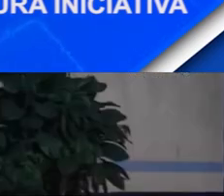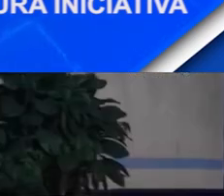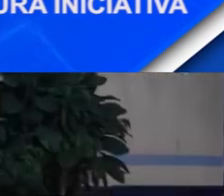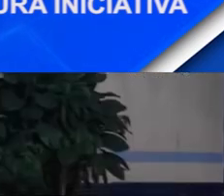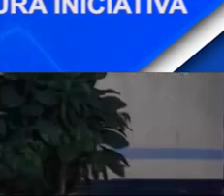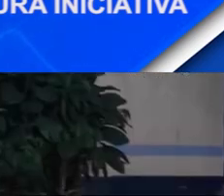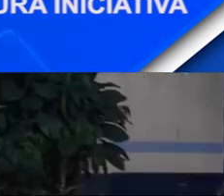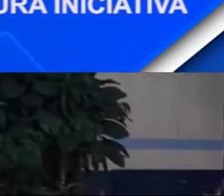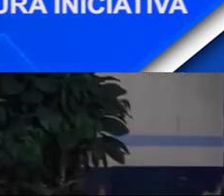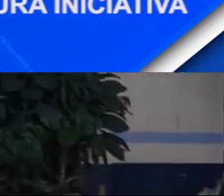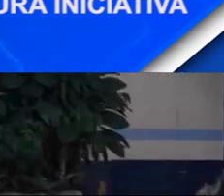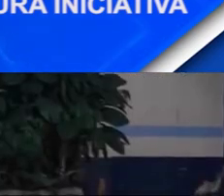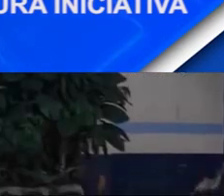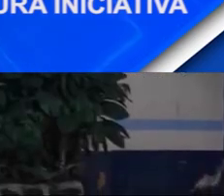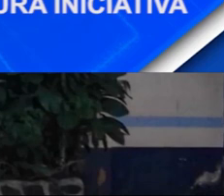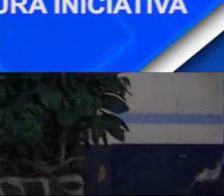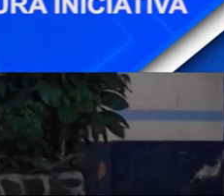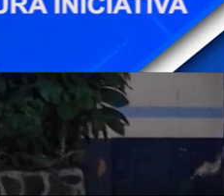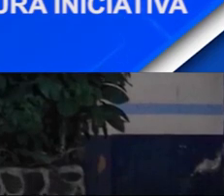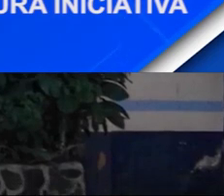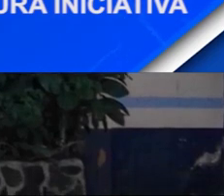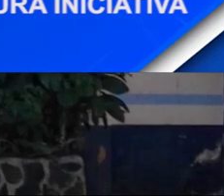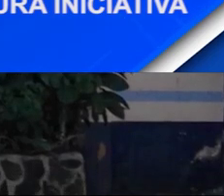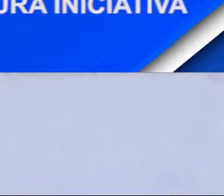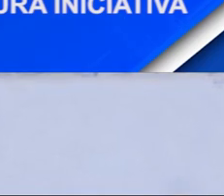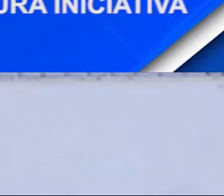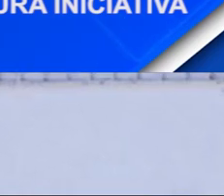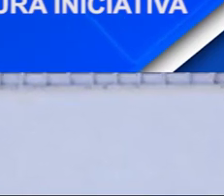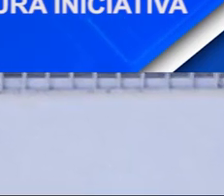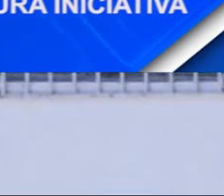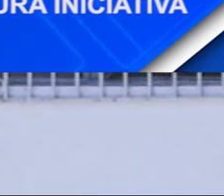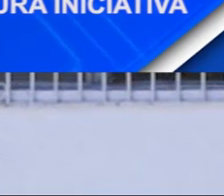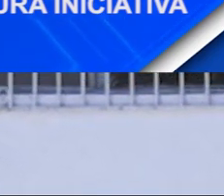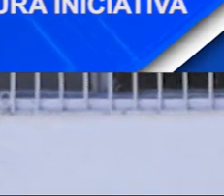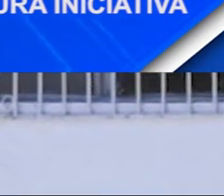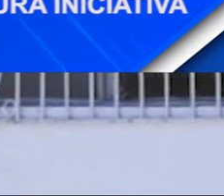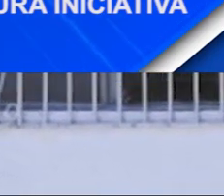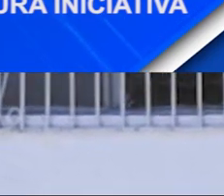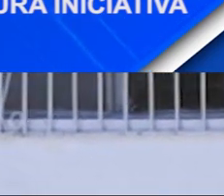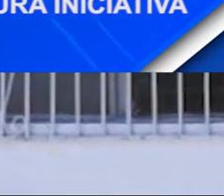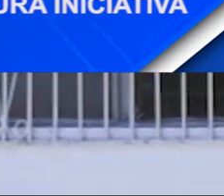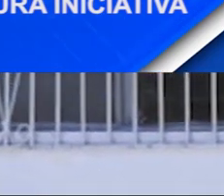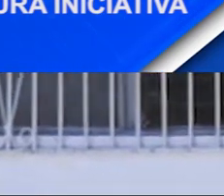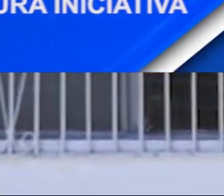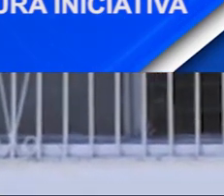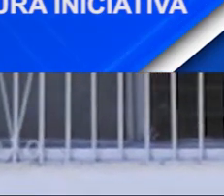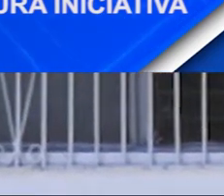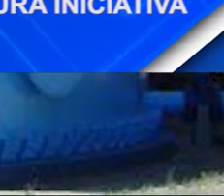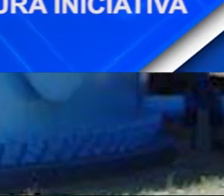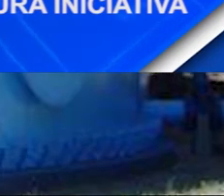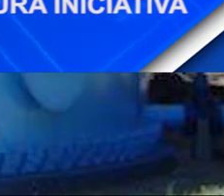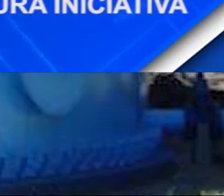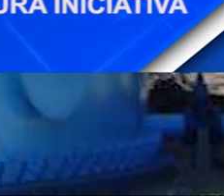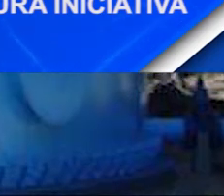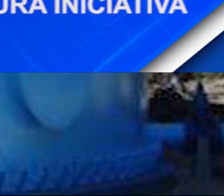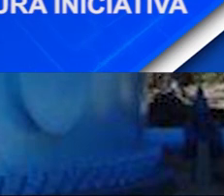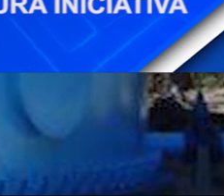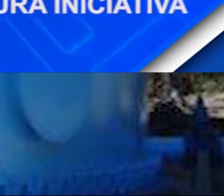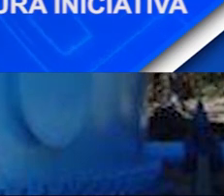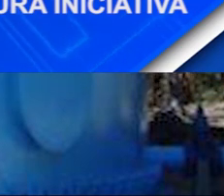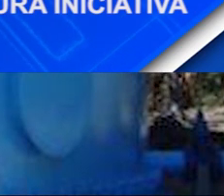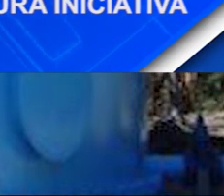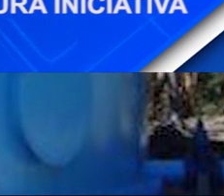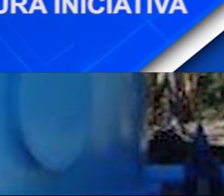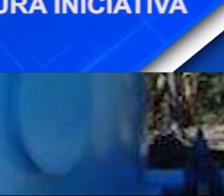de Acueductos y Alcantarillados Sanitarios ENACAL, la cual fue remitida a la Comisión de Infraestructura y Servicios